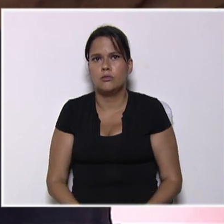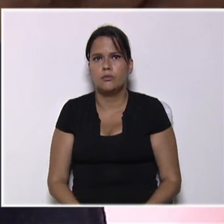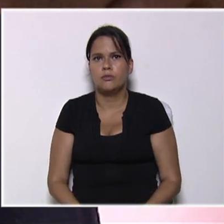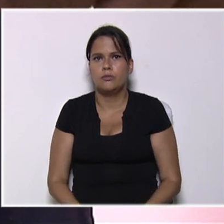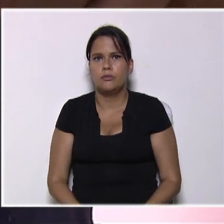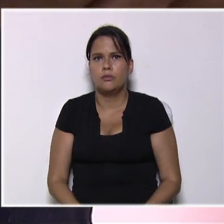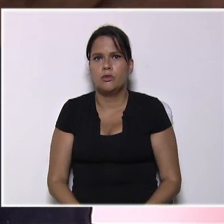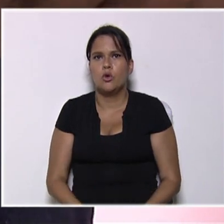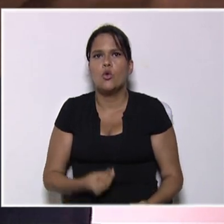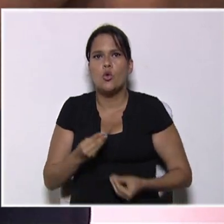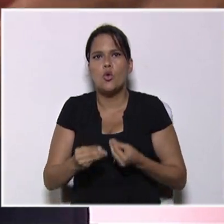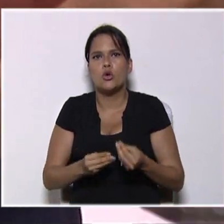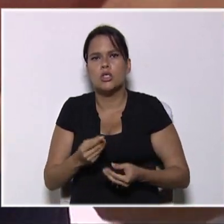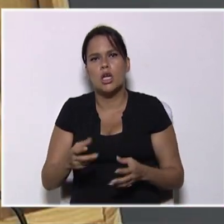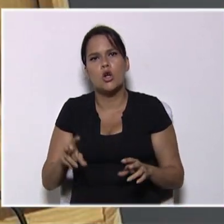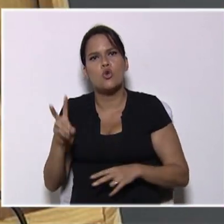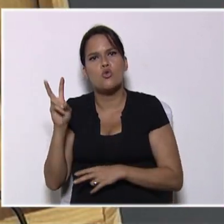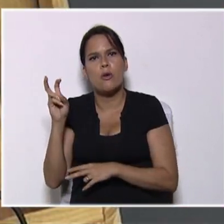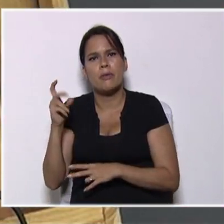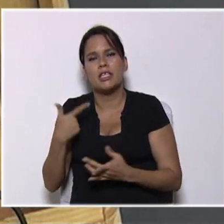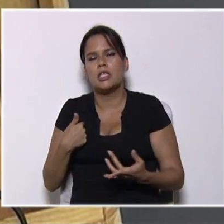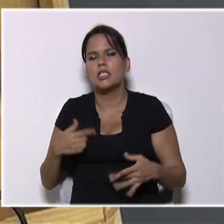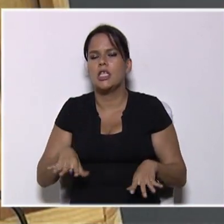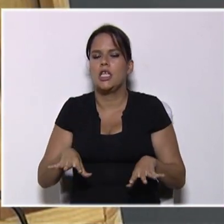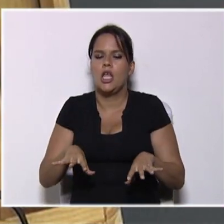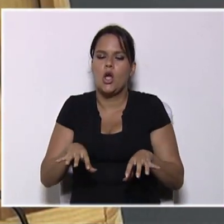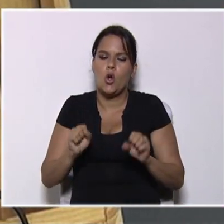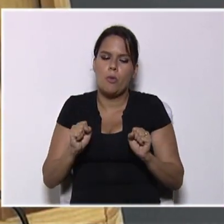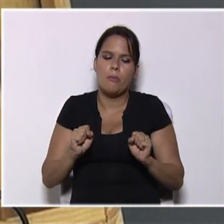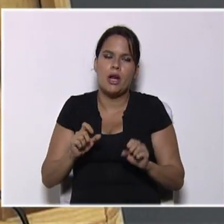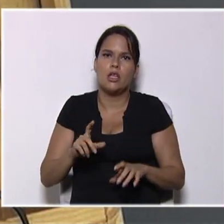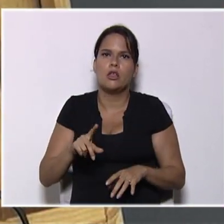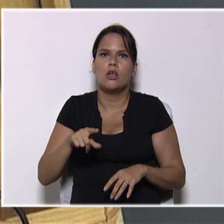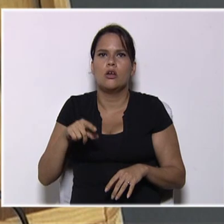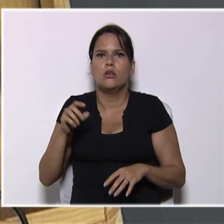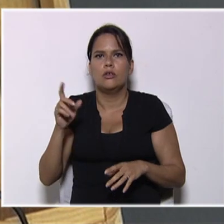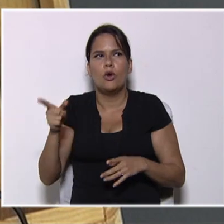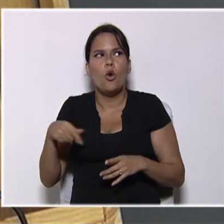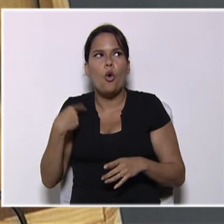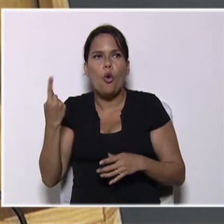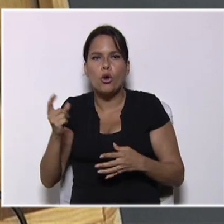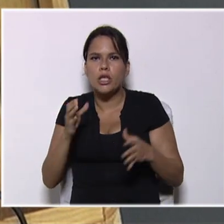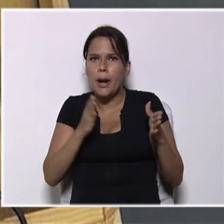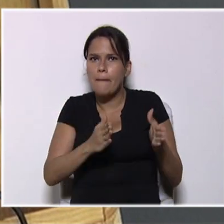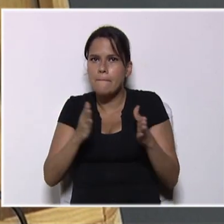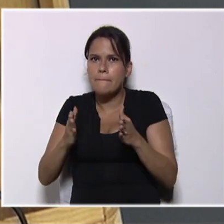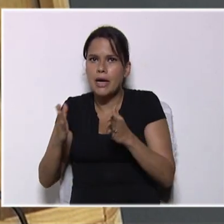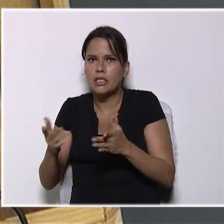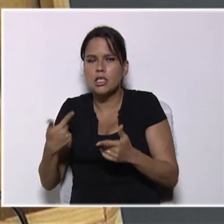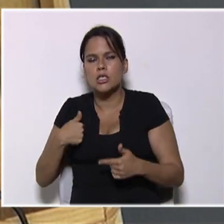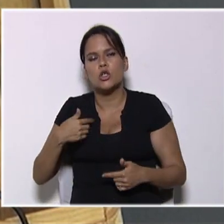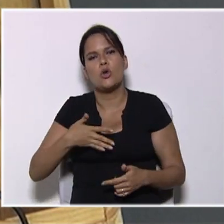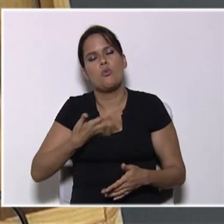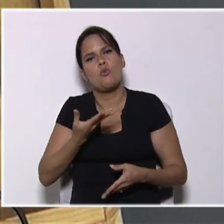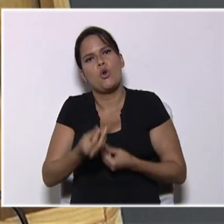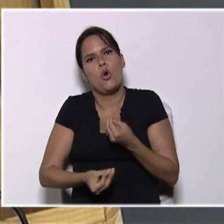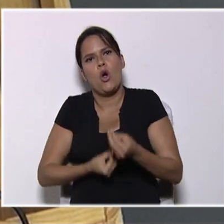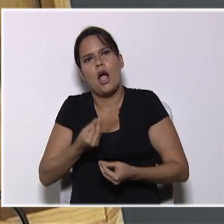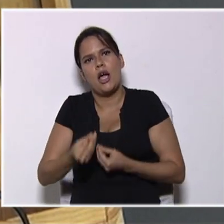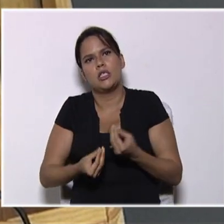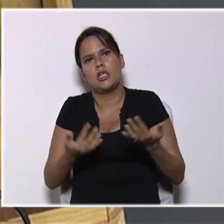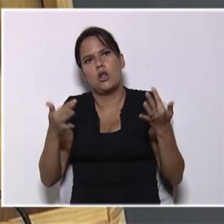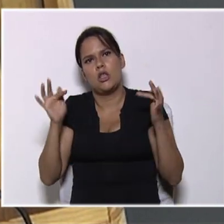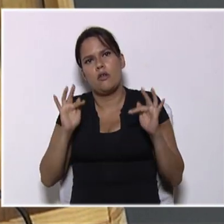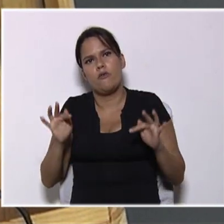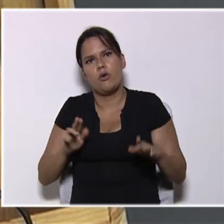y utilizar nuevamente mi esmeril sin tener que estar comprando constantemente las piezas, sino que yo puedo hacerlo de